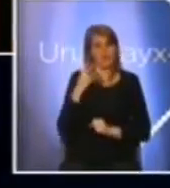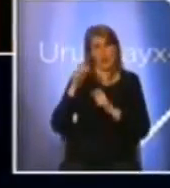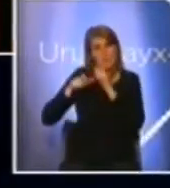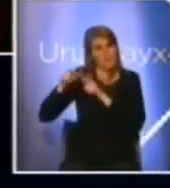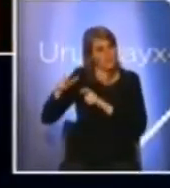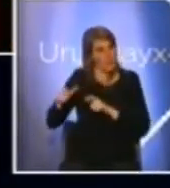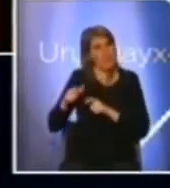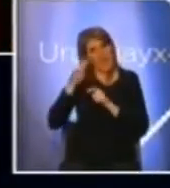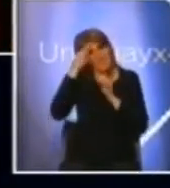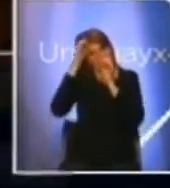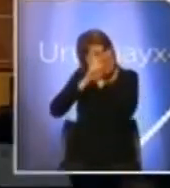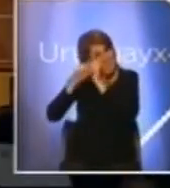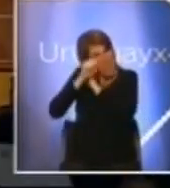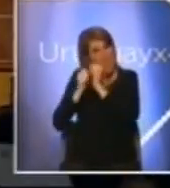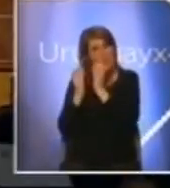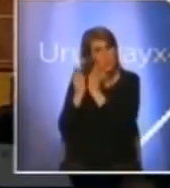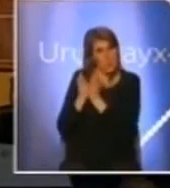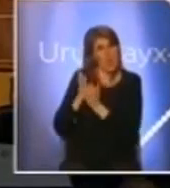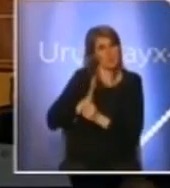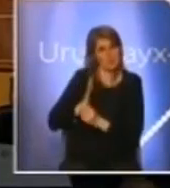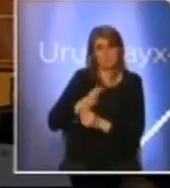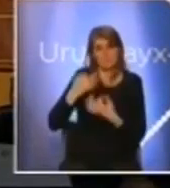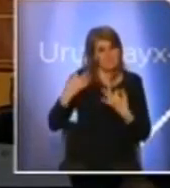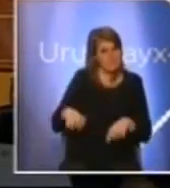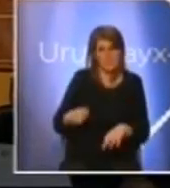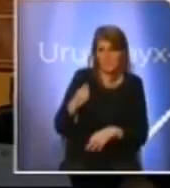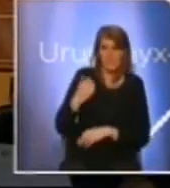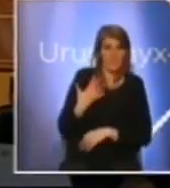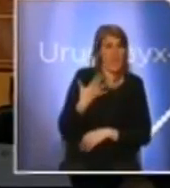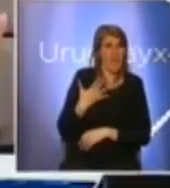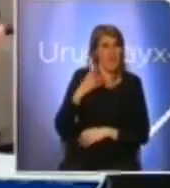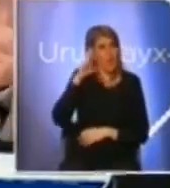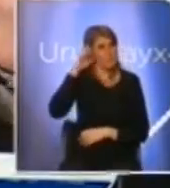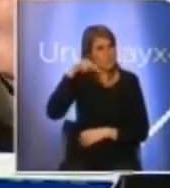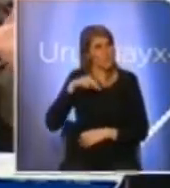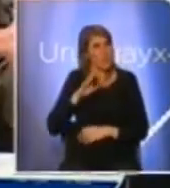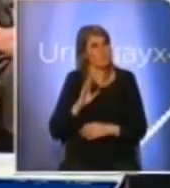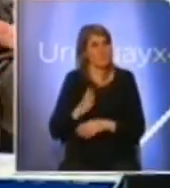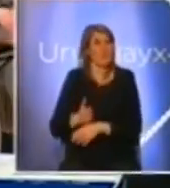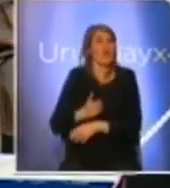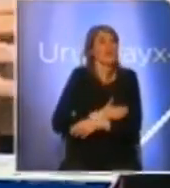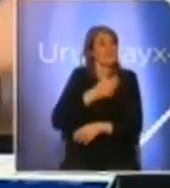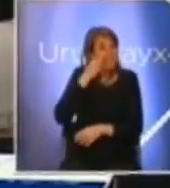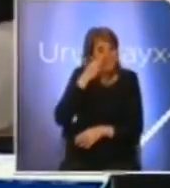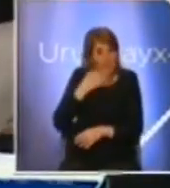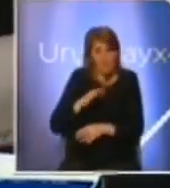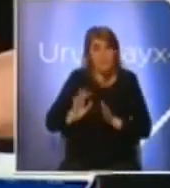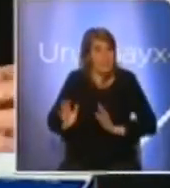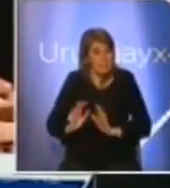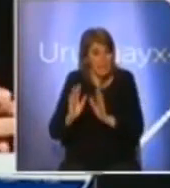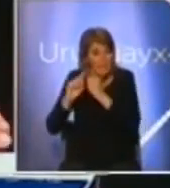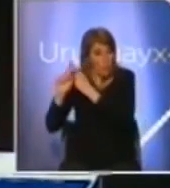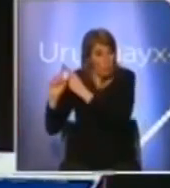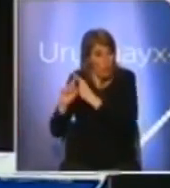extremadamente valiosos, tan de testigos como testimonio, que no lo preparamos antes. Esto fue